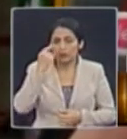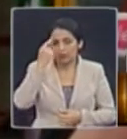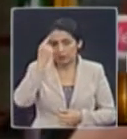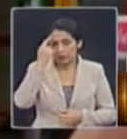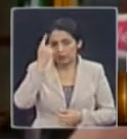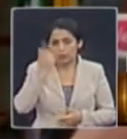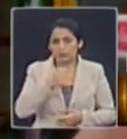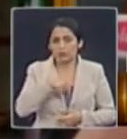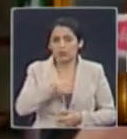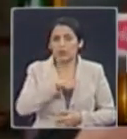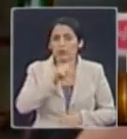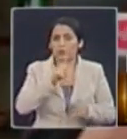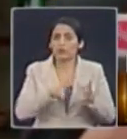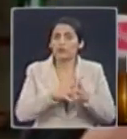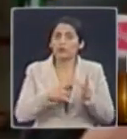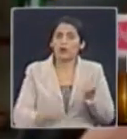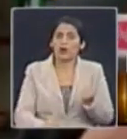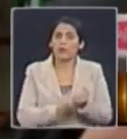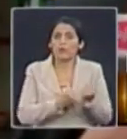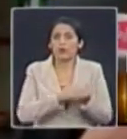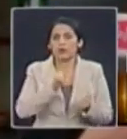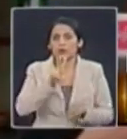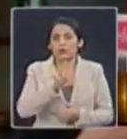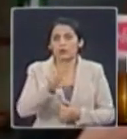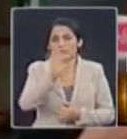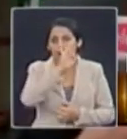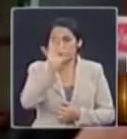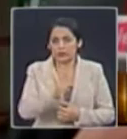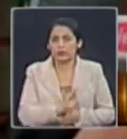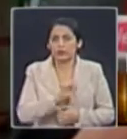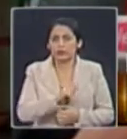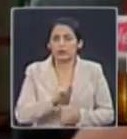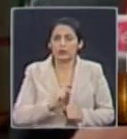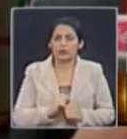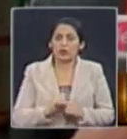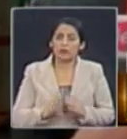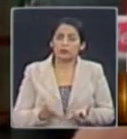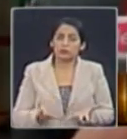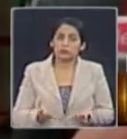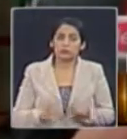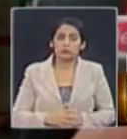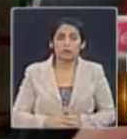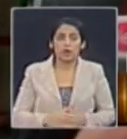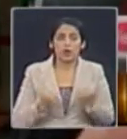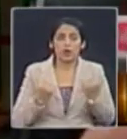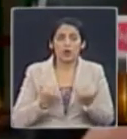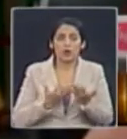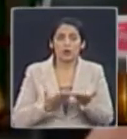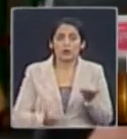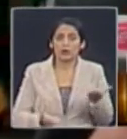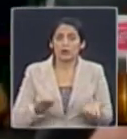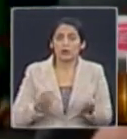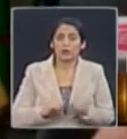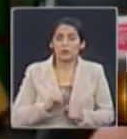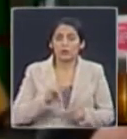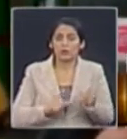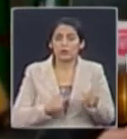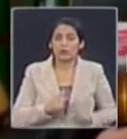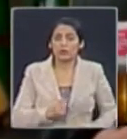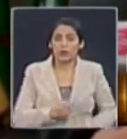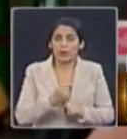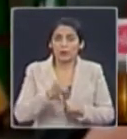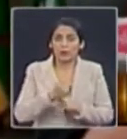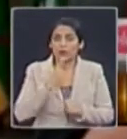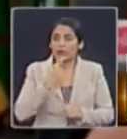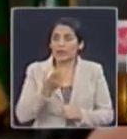del 35%. El momento en que él pida a quienes le apoyan que voten no,